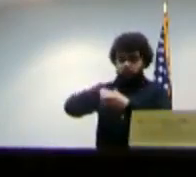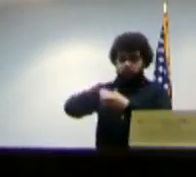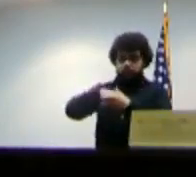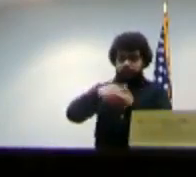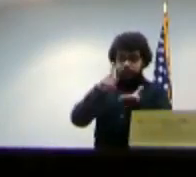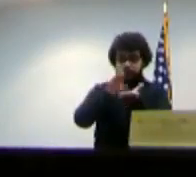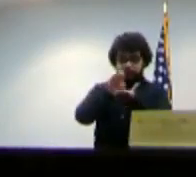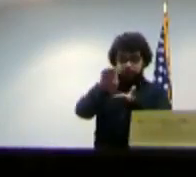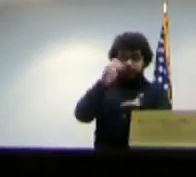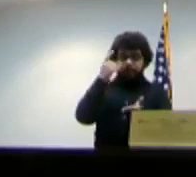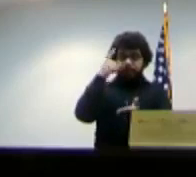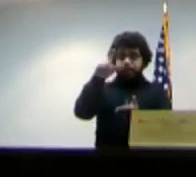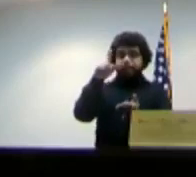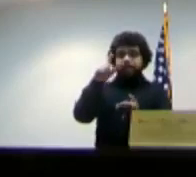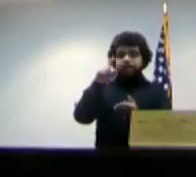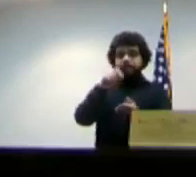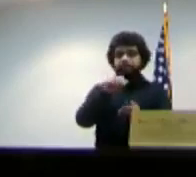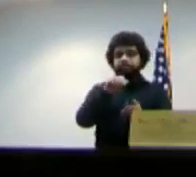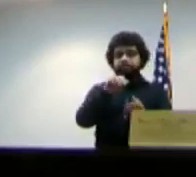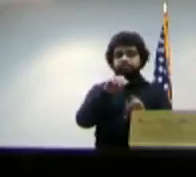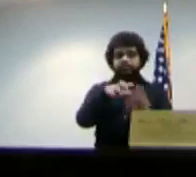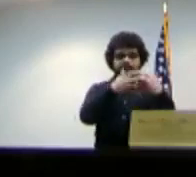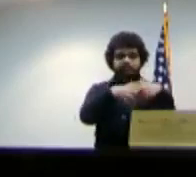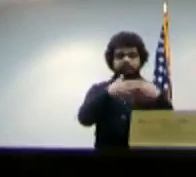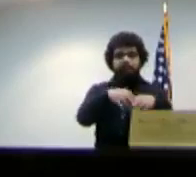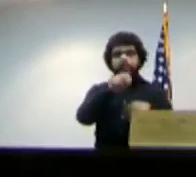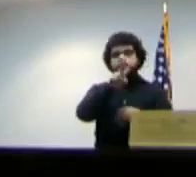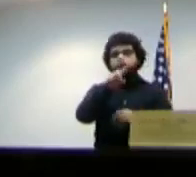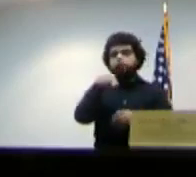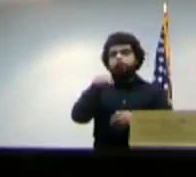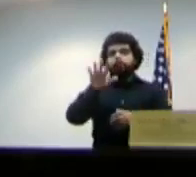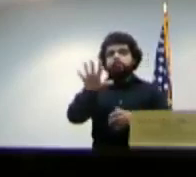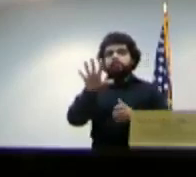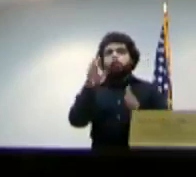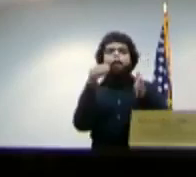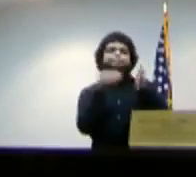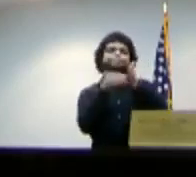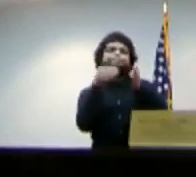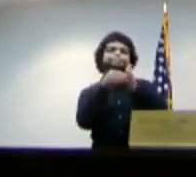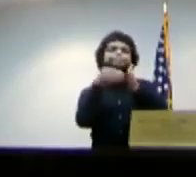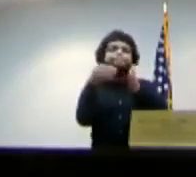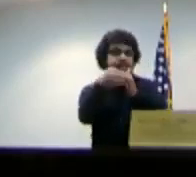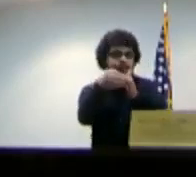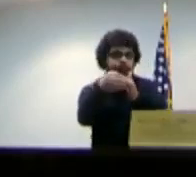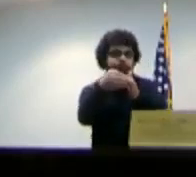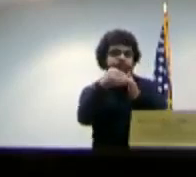riego hidroeléctrica de $2.5 billones. $2.5 billones.